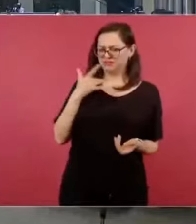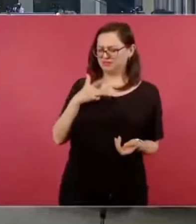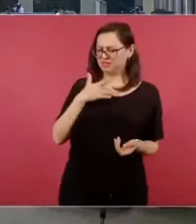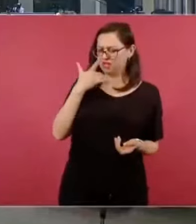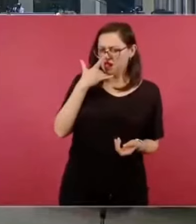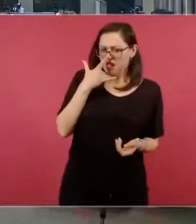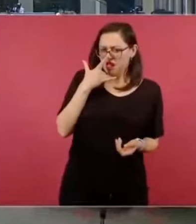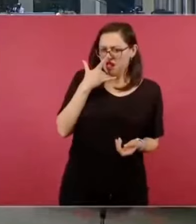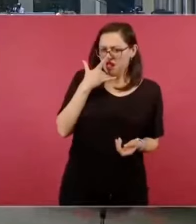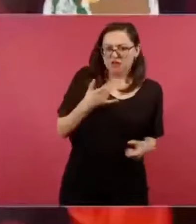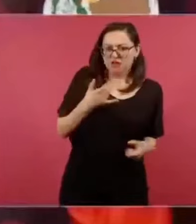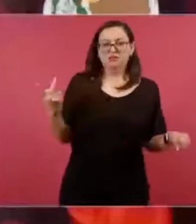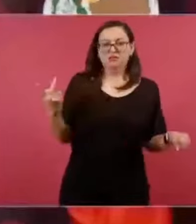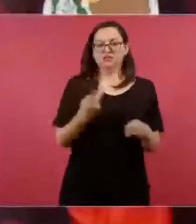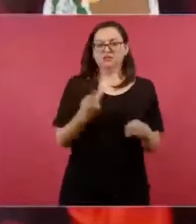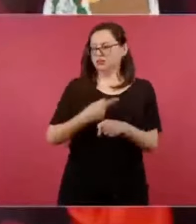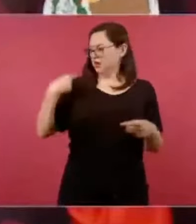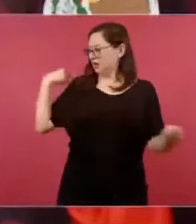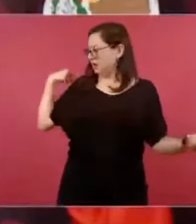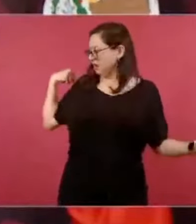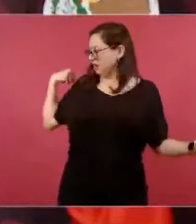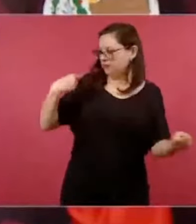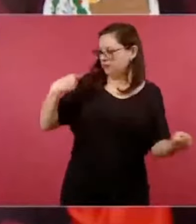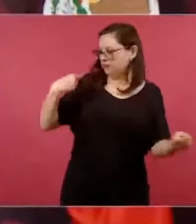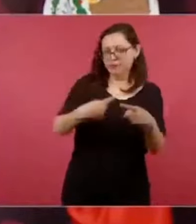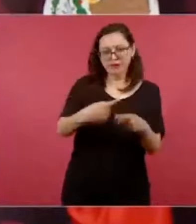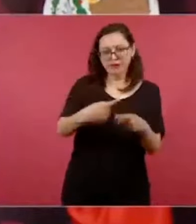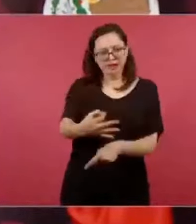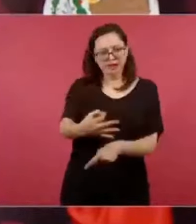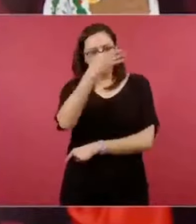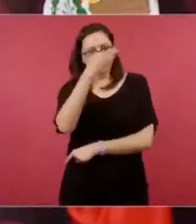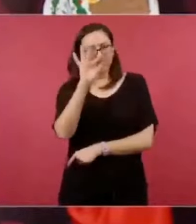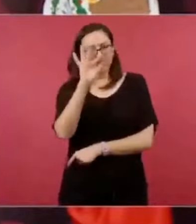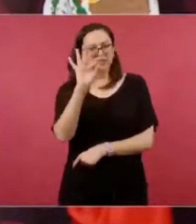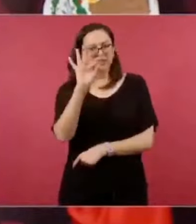o durante un buen trecho de la vida,